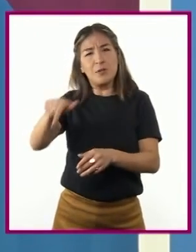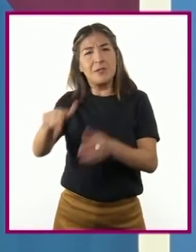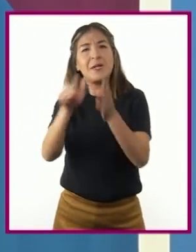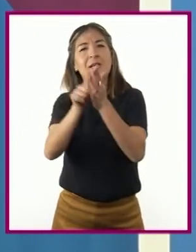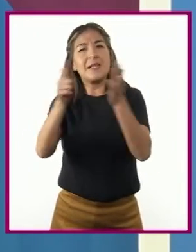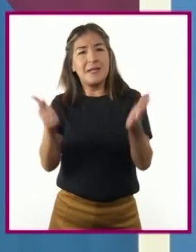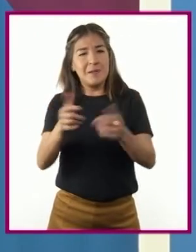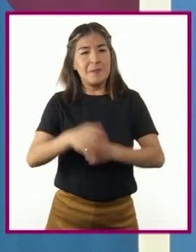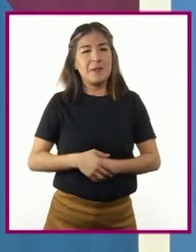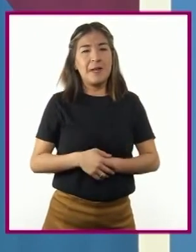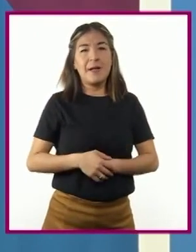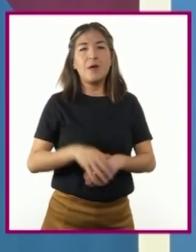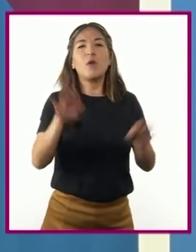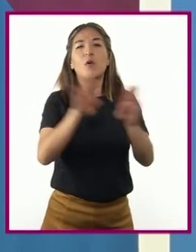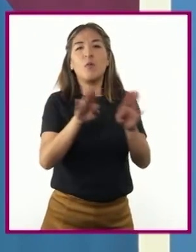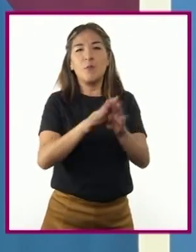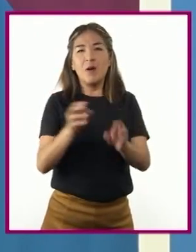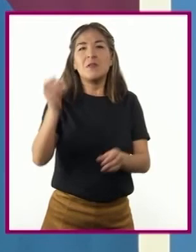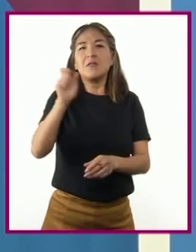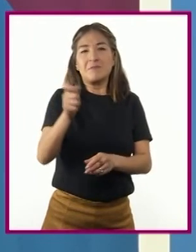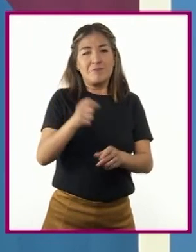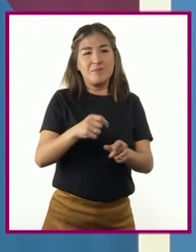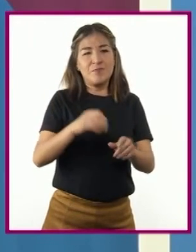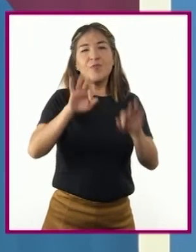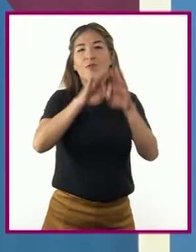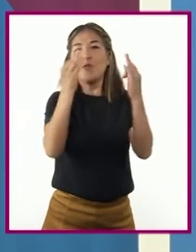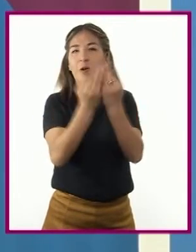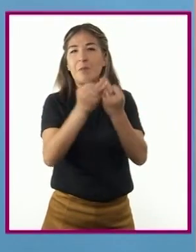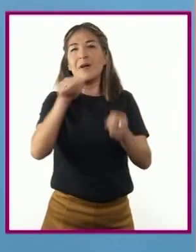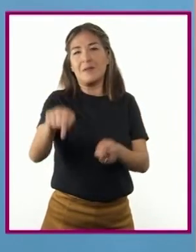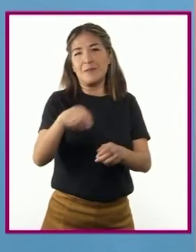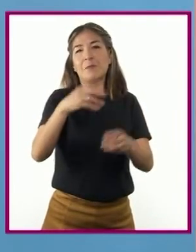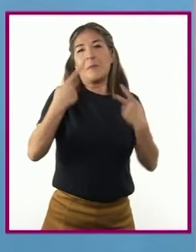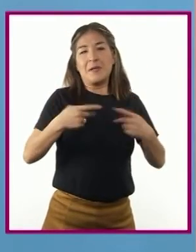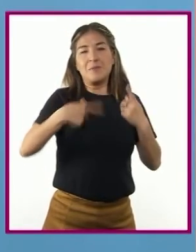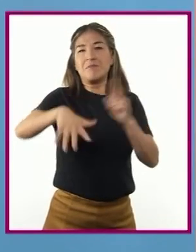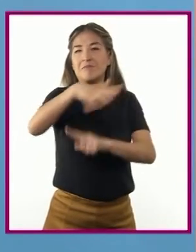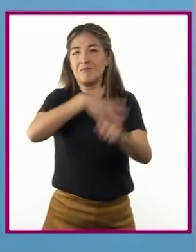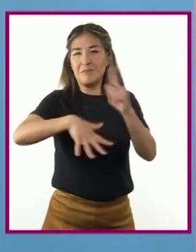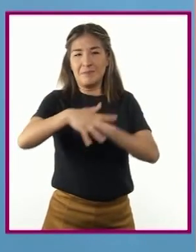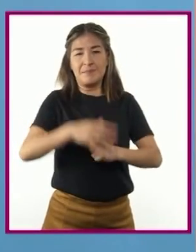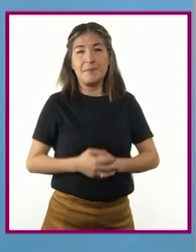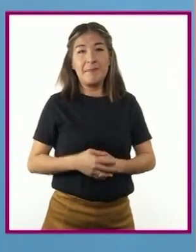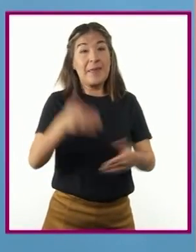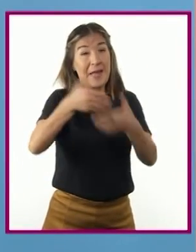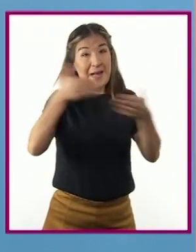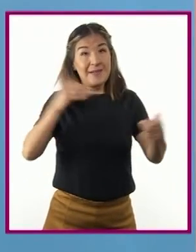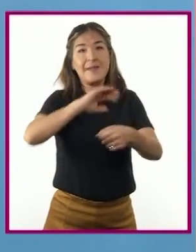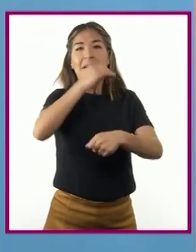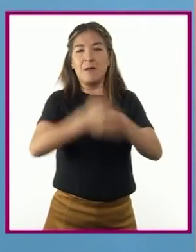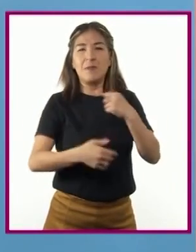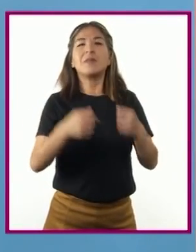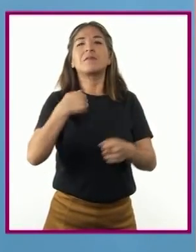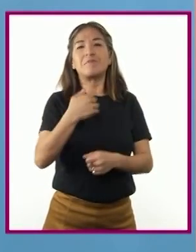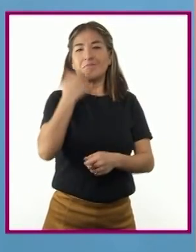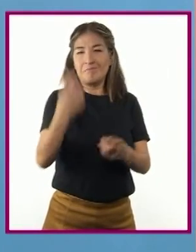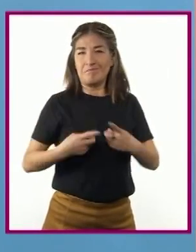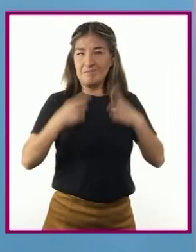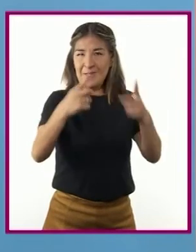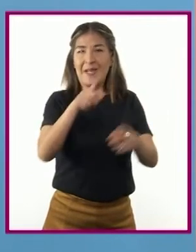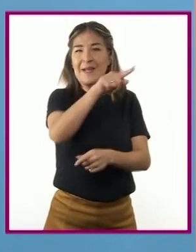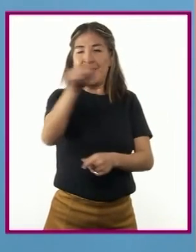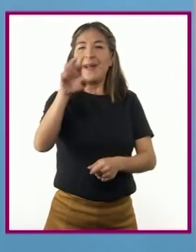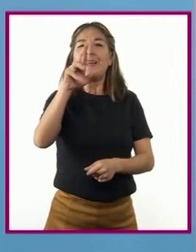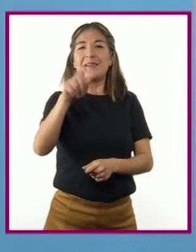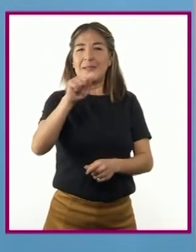el tema Estructura y composición de la población. Pero antes de concluir, les queremos plantear el